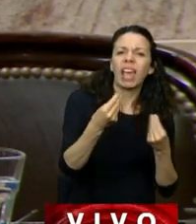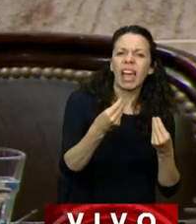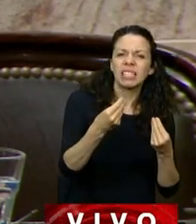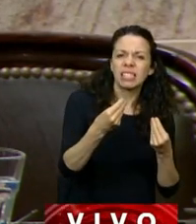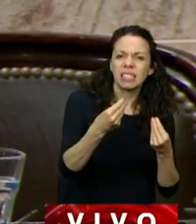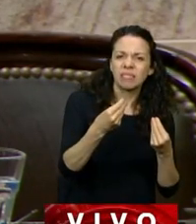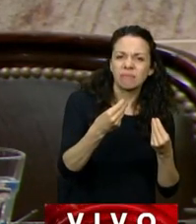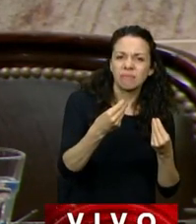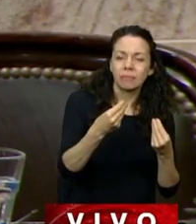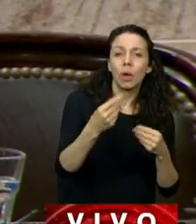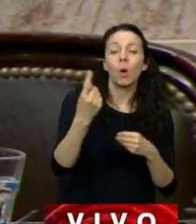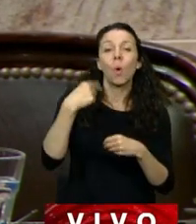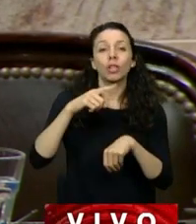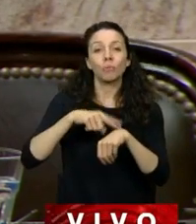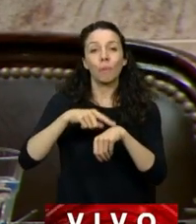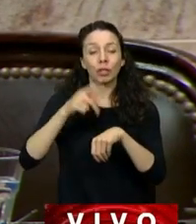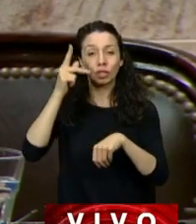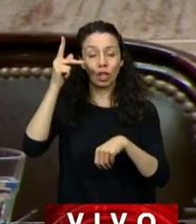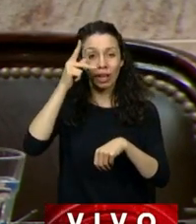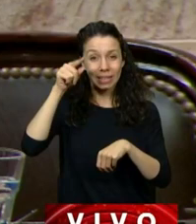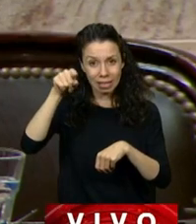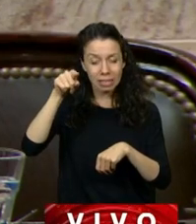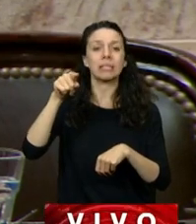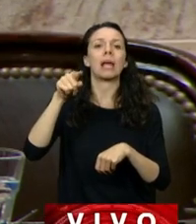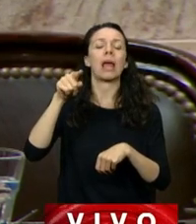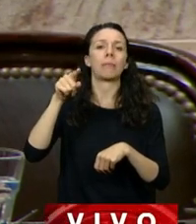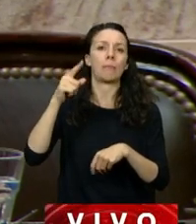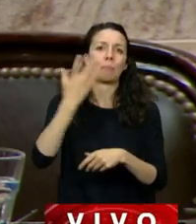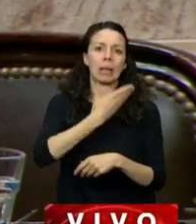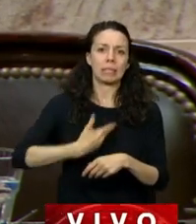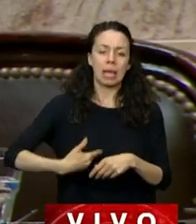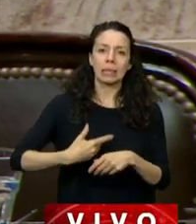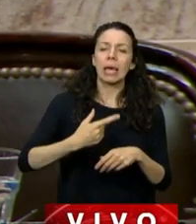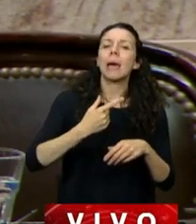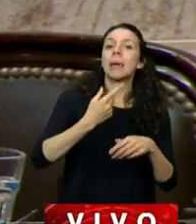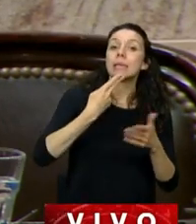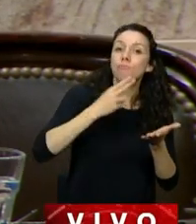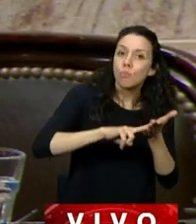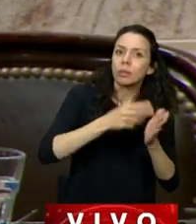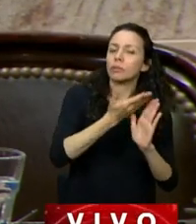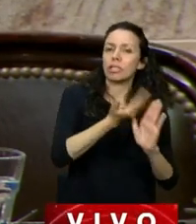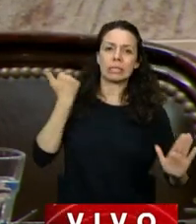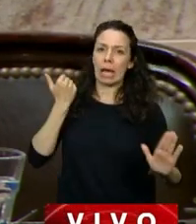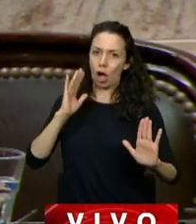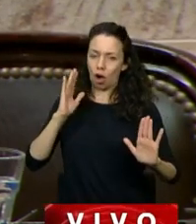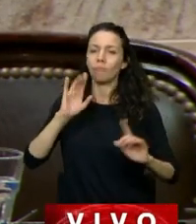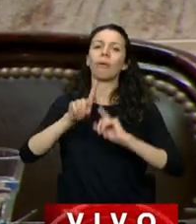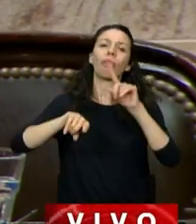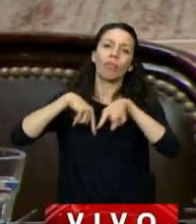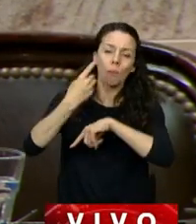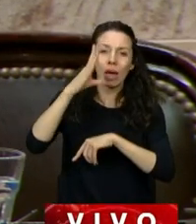cuando Néstor kirchner era presidente sacó por decreto el impuesto mínimo interno después Cristina kirchner como